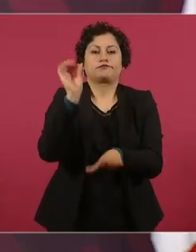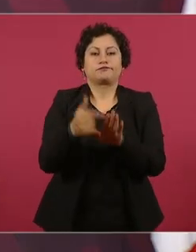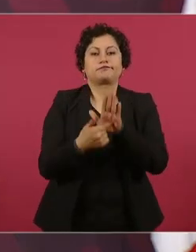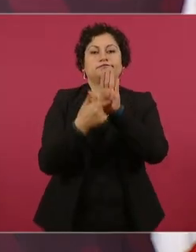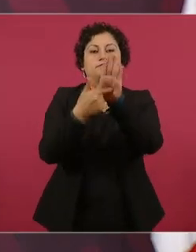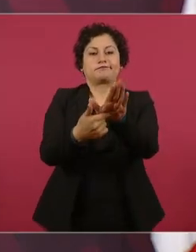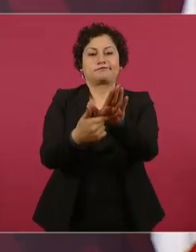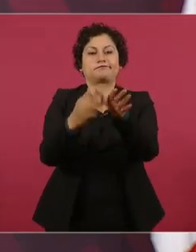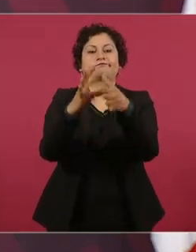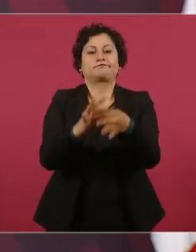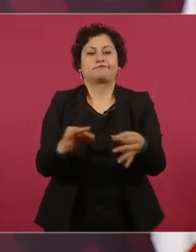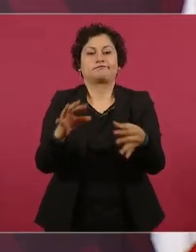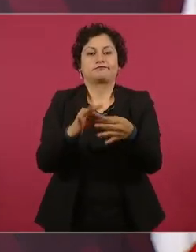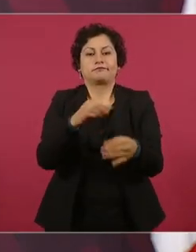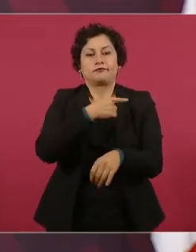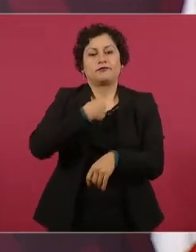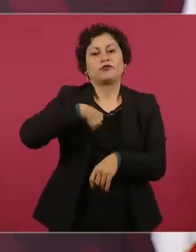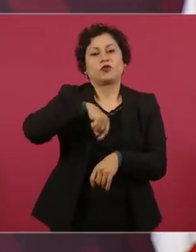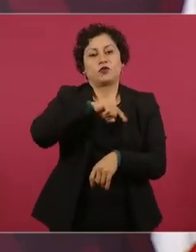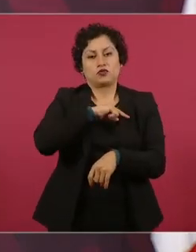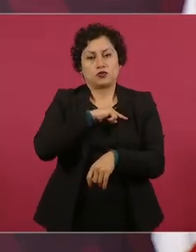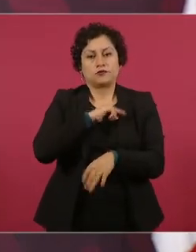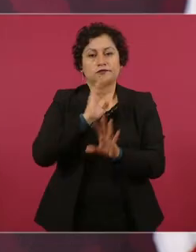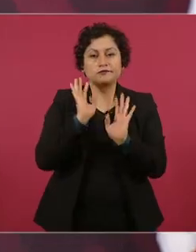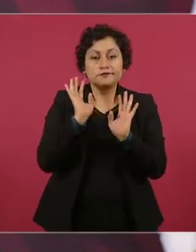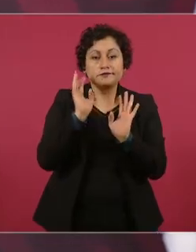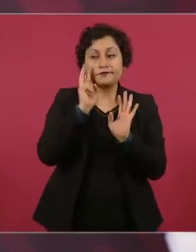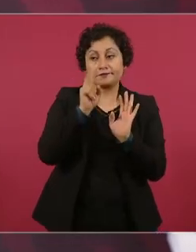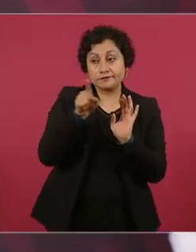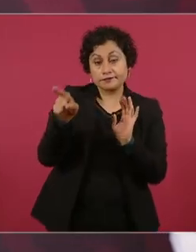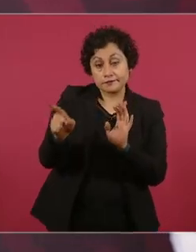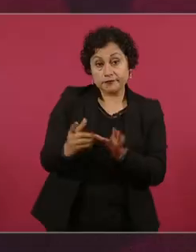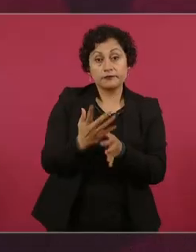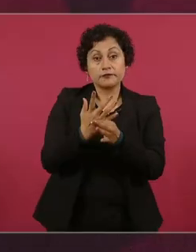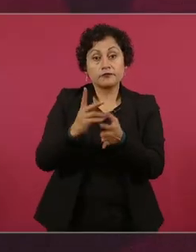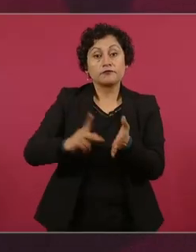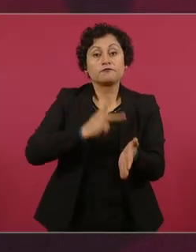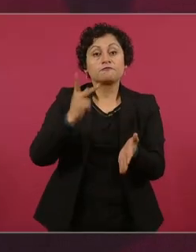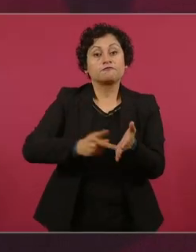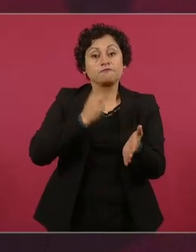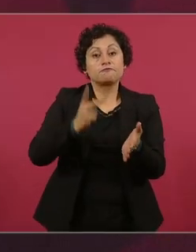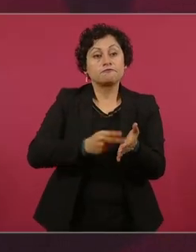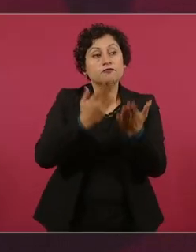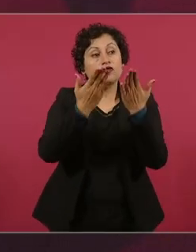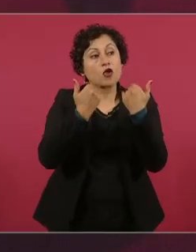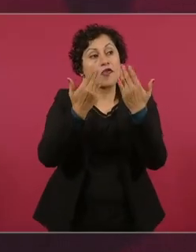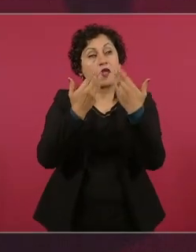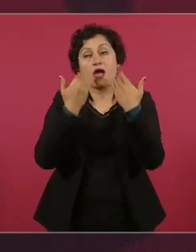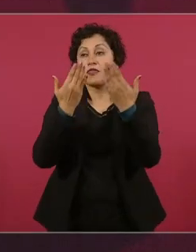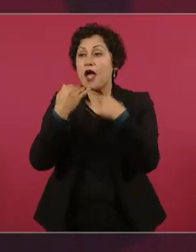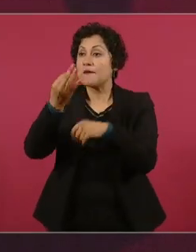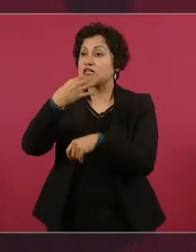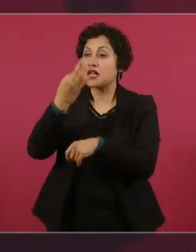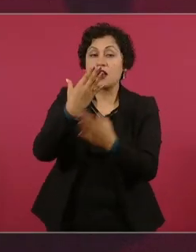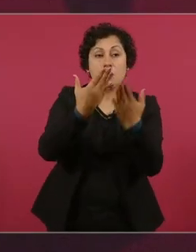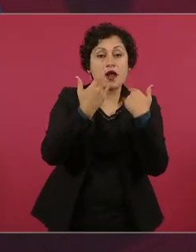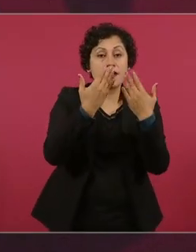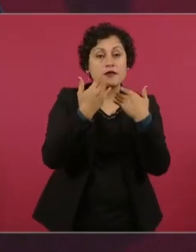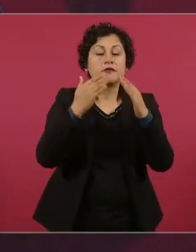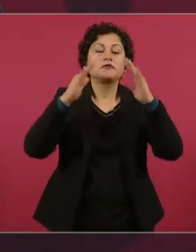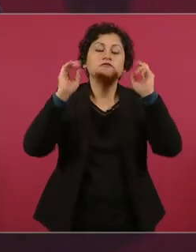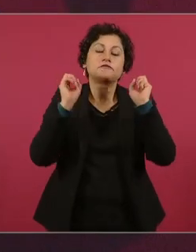constantemente se esté diciendo no hay medicinas, no hay medicinas, porque tenemos que estar todo el tiempo.